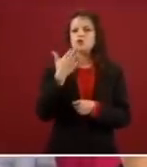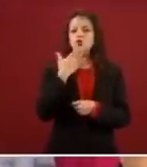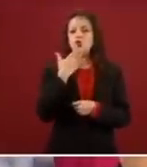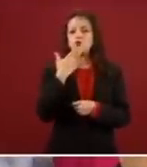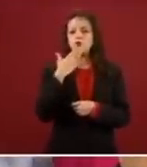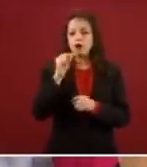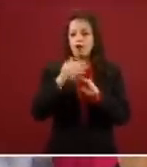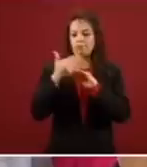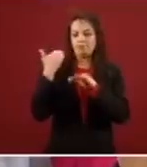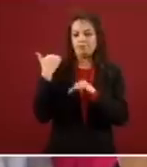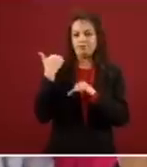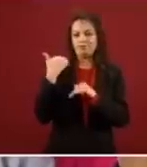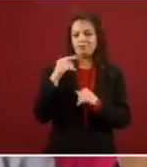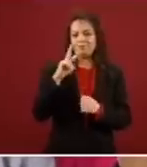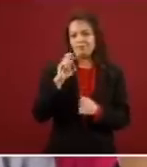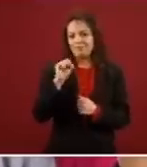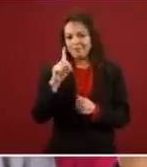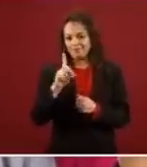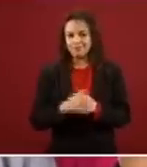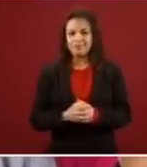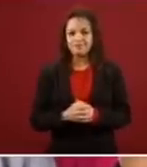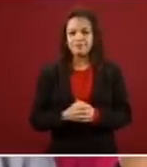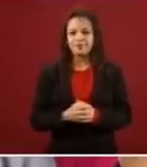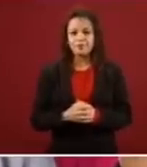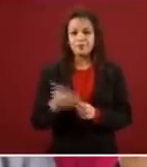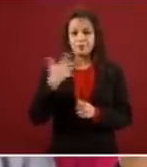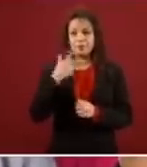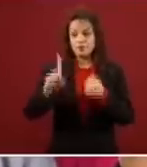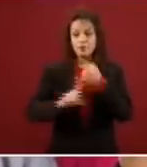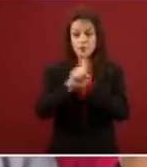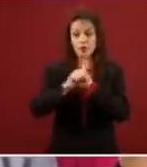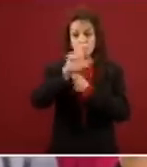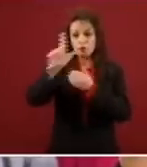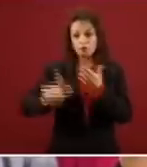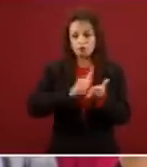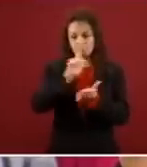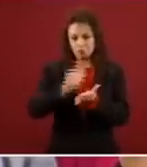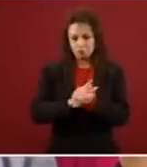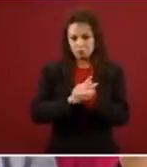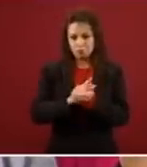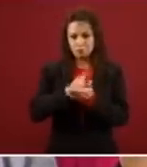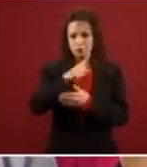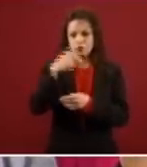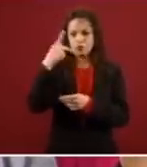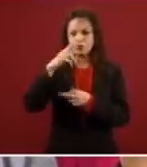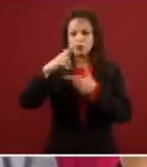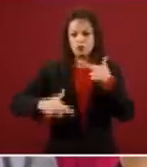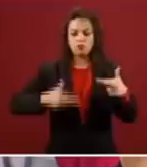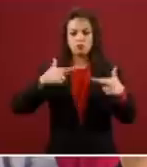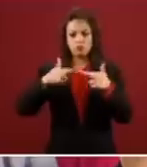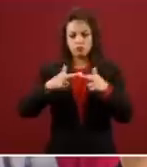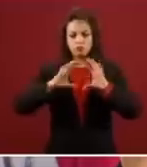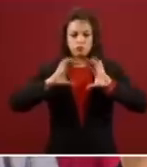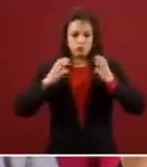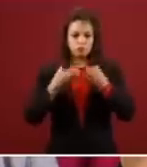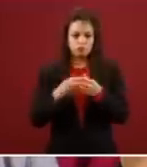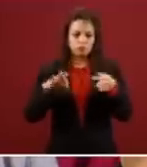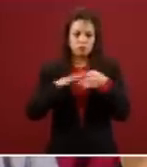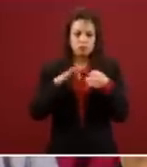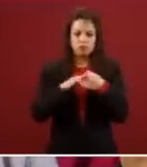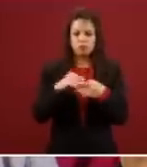fin de semana. En Sonora hay un conflicto legal en la Unión de Ganadera Regional, que agrupa a unos